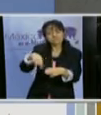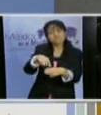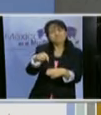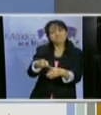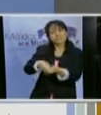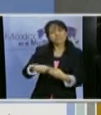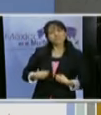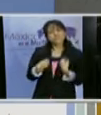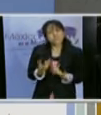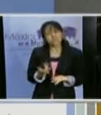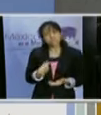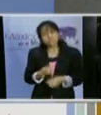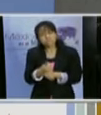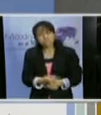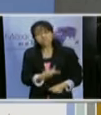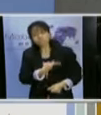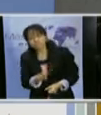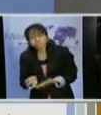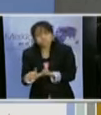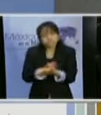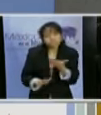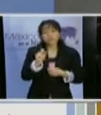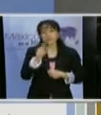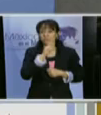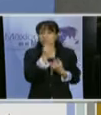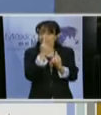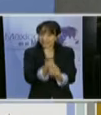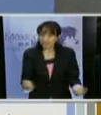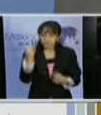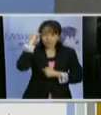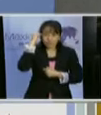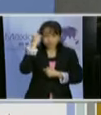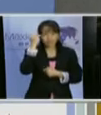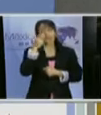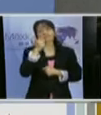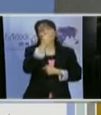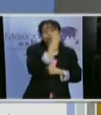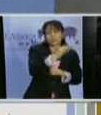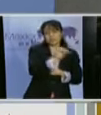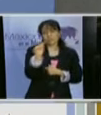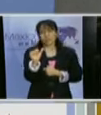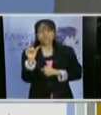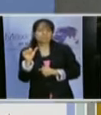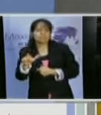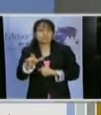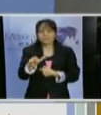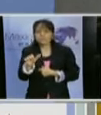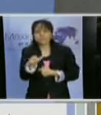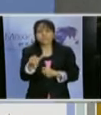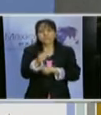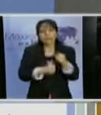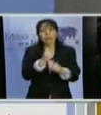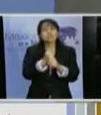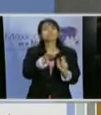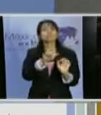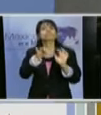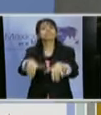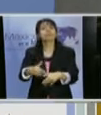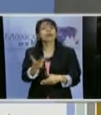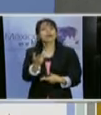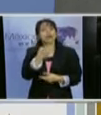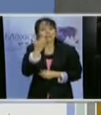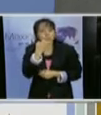que solo el 70% de los niños indígenas de 3 a 17 años asiste a la escuela, cuando la meta ODM era el